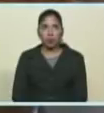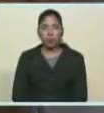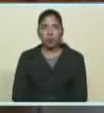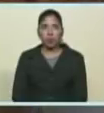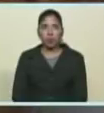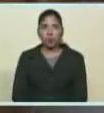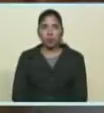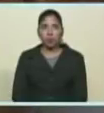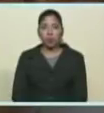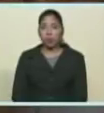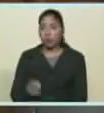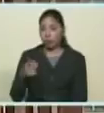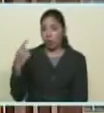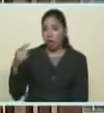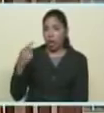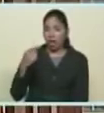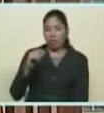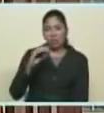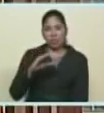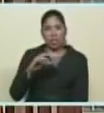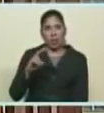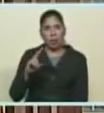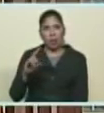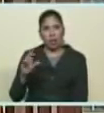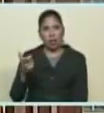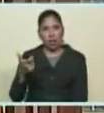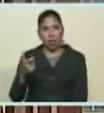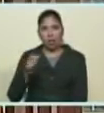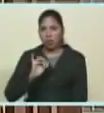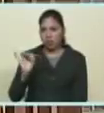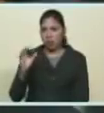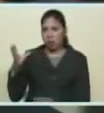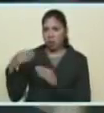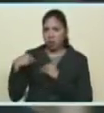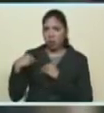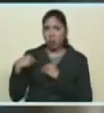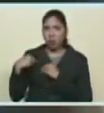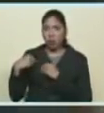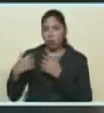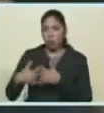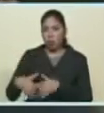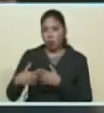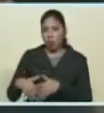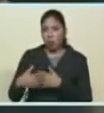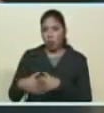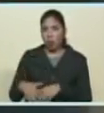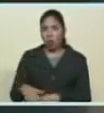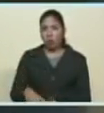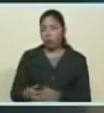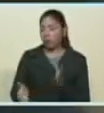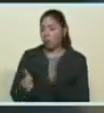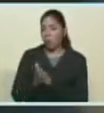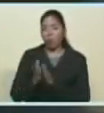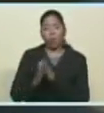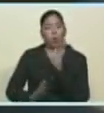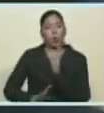Bueno, ustedes tienen la CBG allá. ¿Ya asumió la CBG, Isidor? Bueno, para adelante,